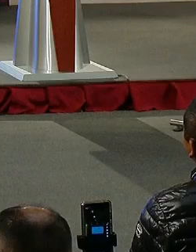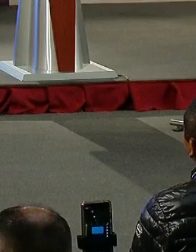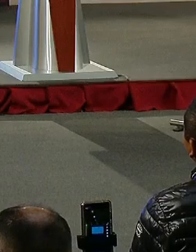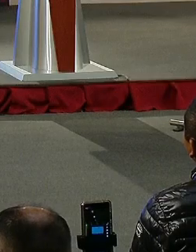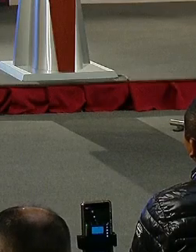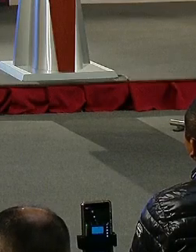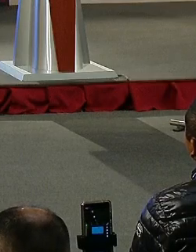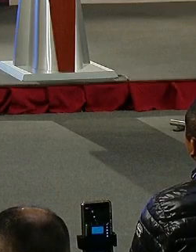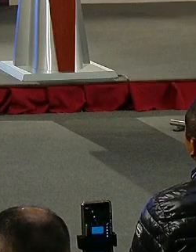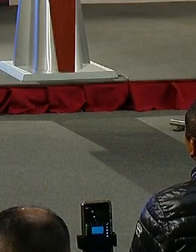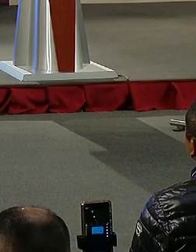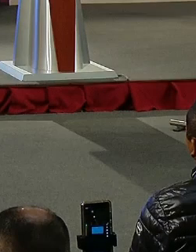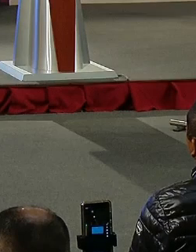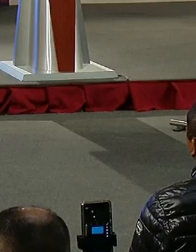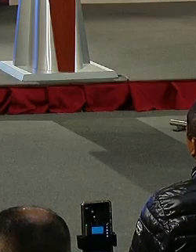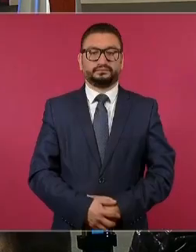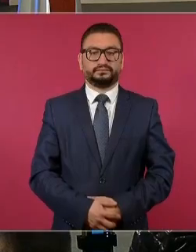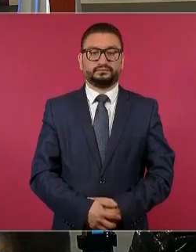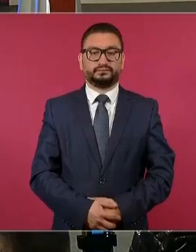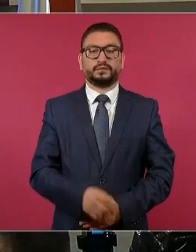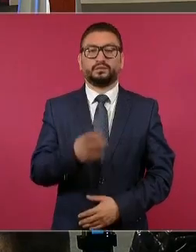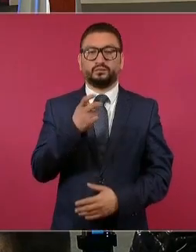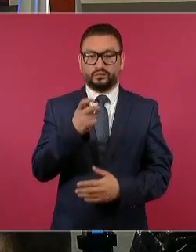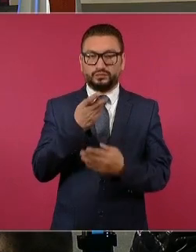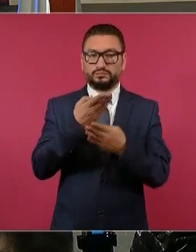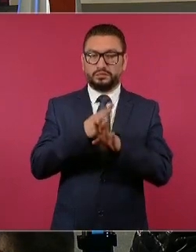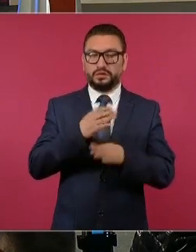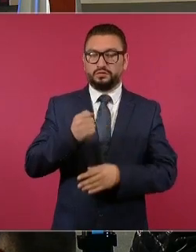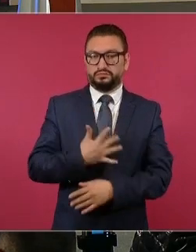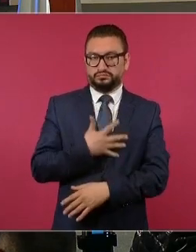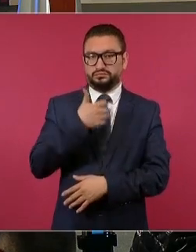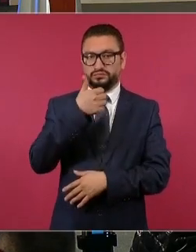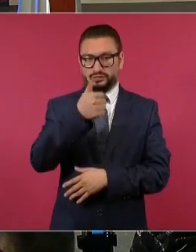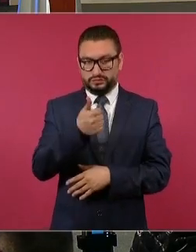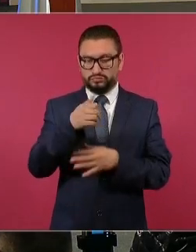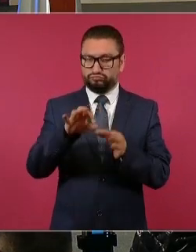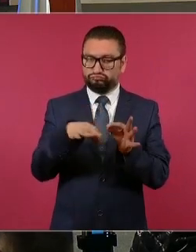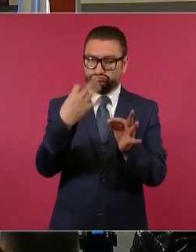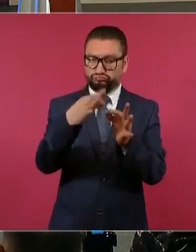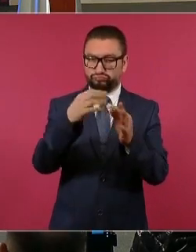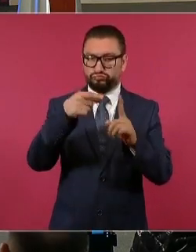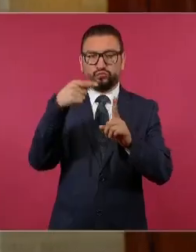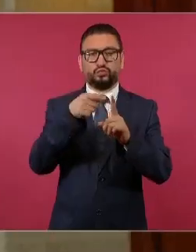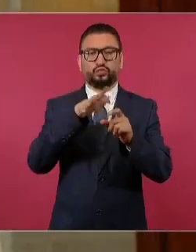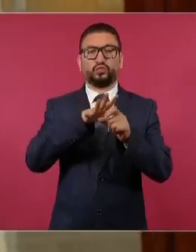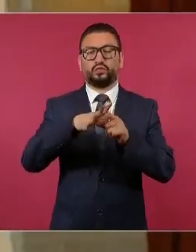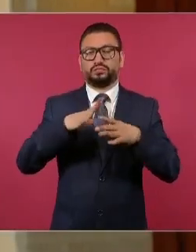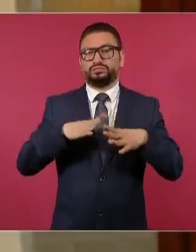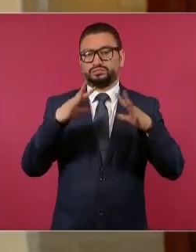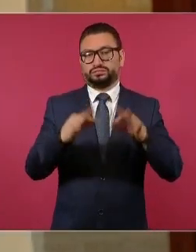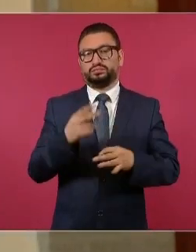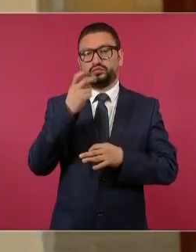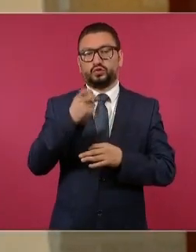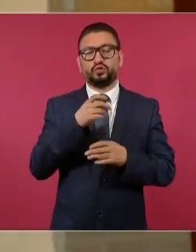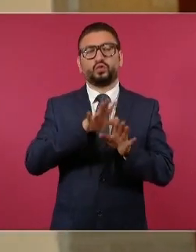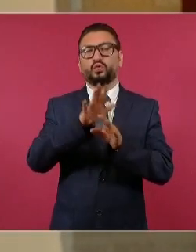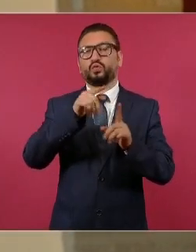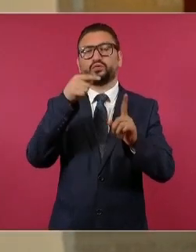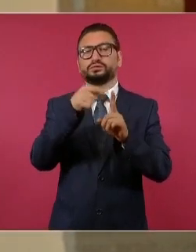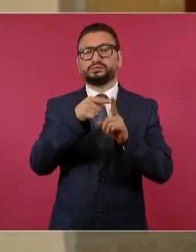Así, para concluir, el Banco del Bienestar cumple con la misión para la cual fue creado. Esta misión